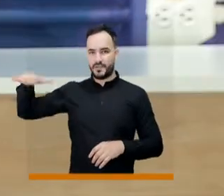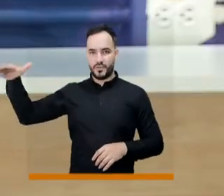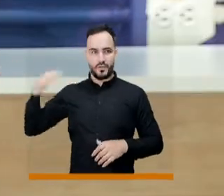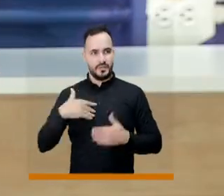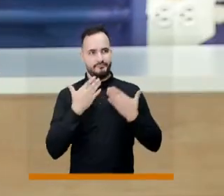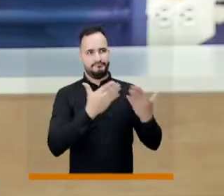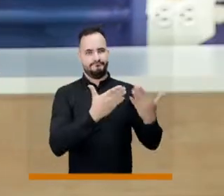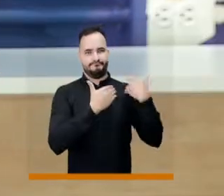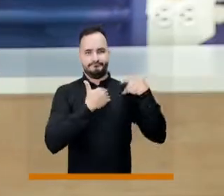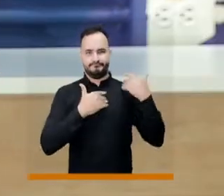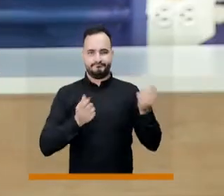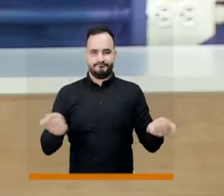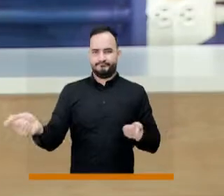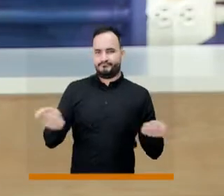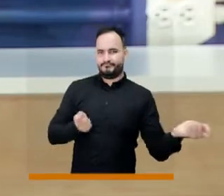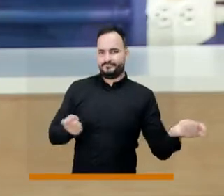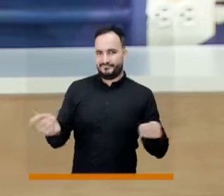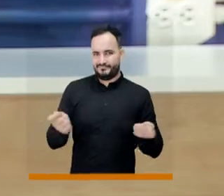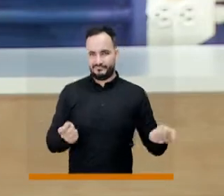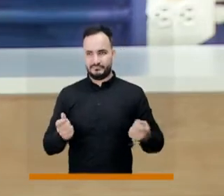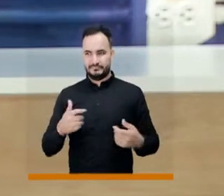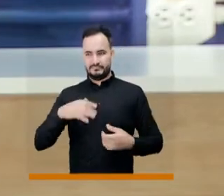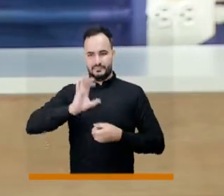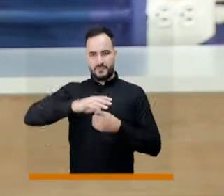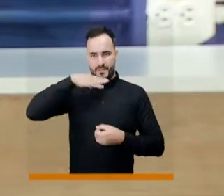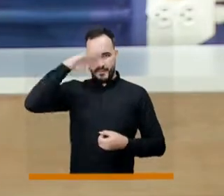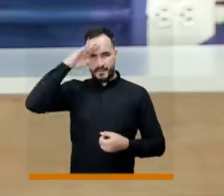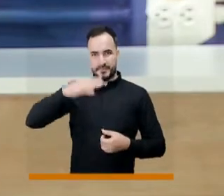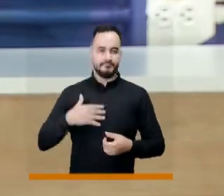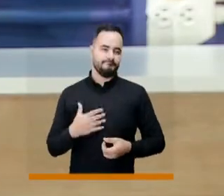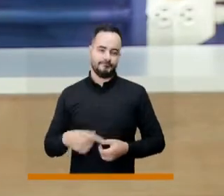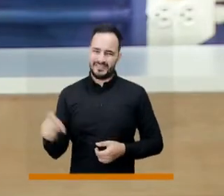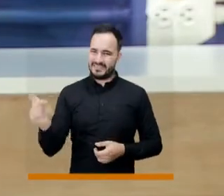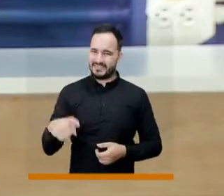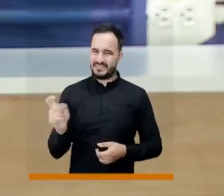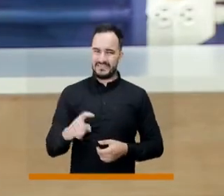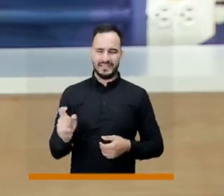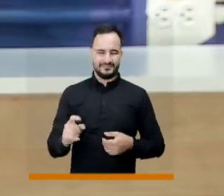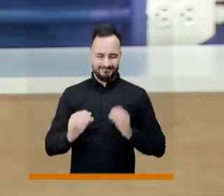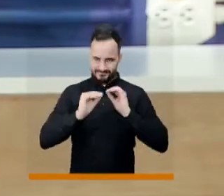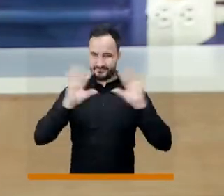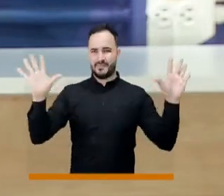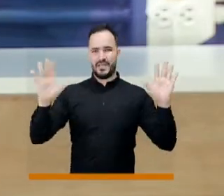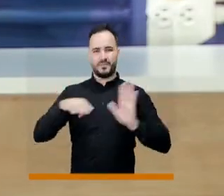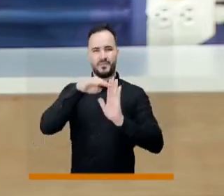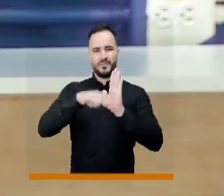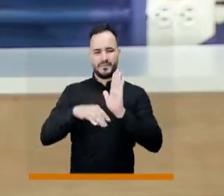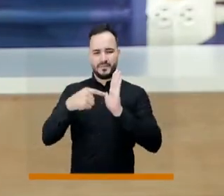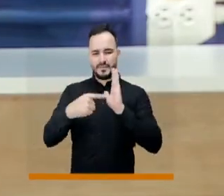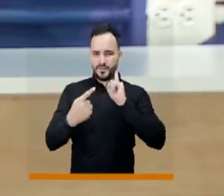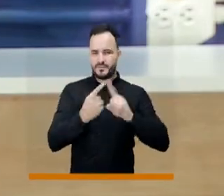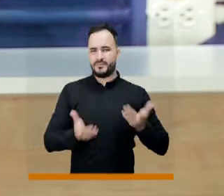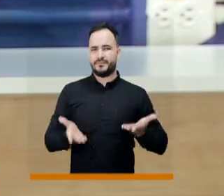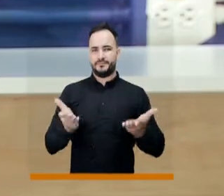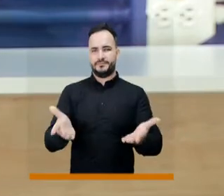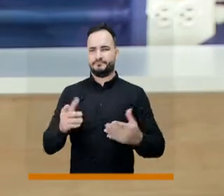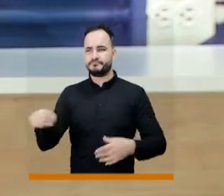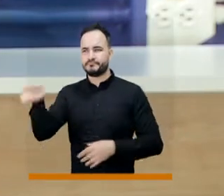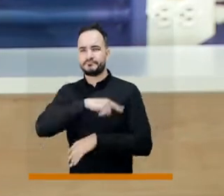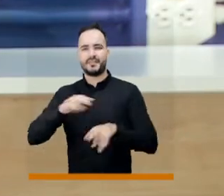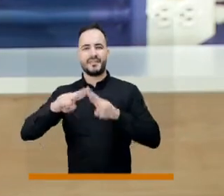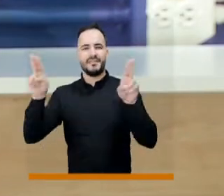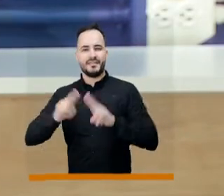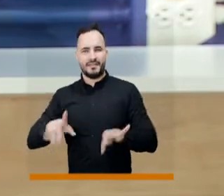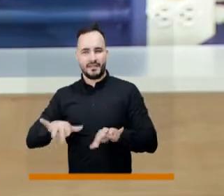municipio de Medellín, como Estado, el departamento de Antioquia, como nación, definitivamente